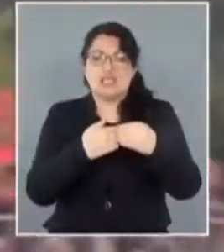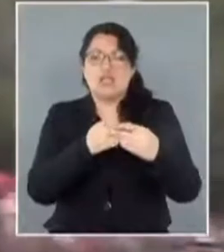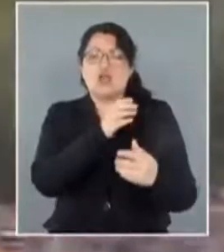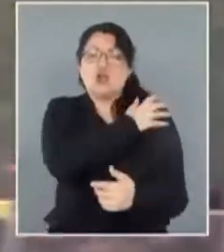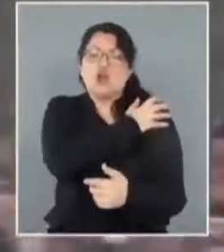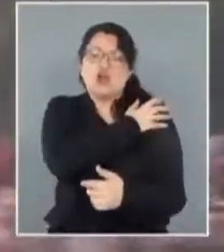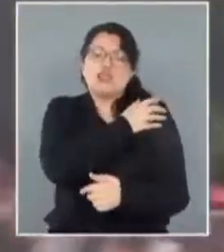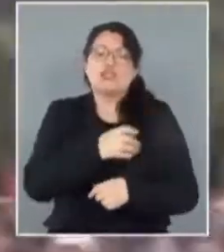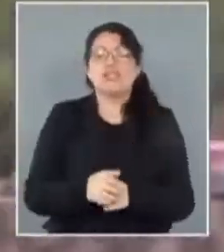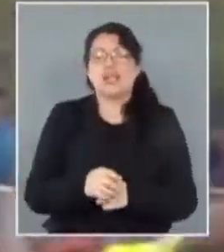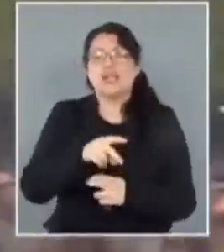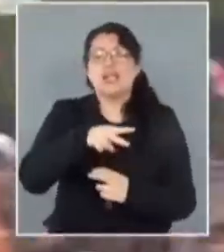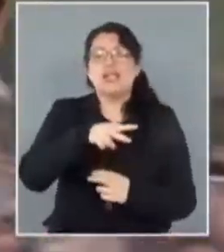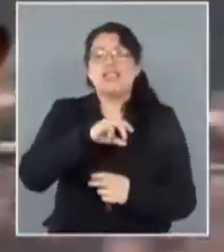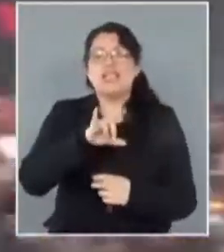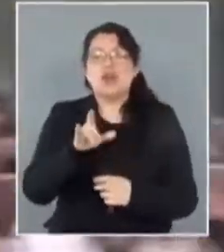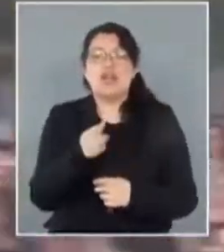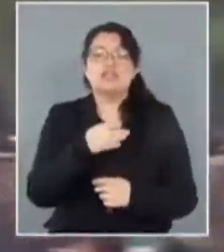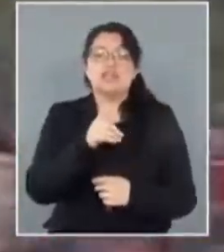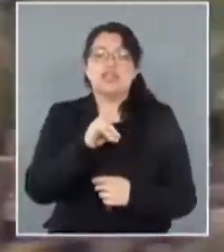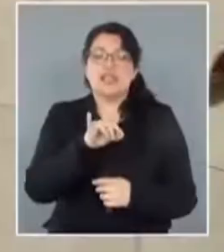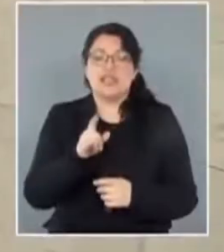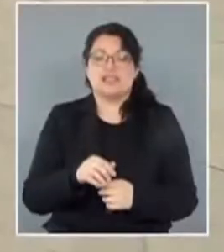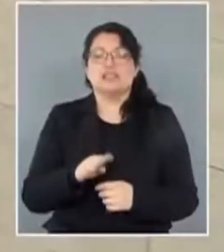coronel Nicolás Díaz Borges.